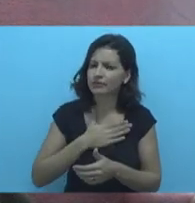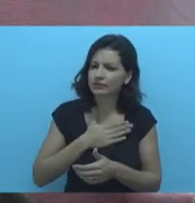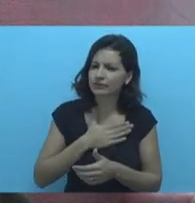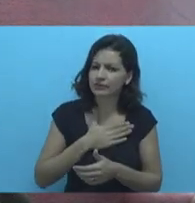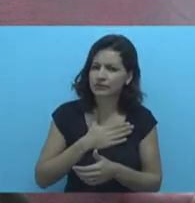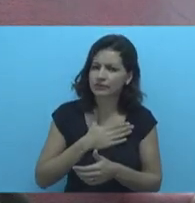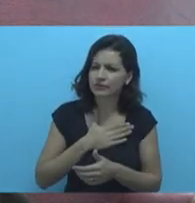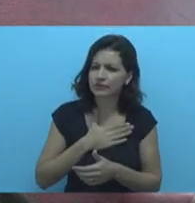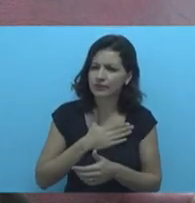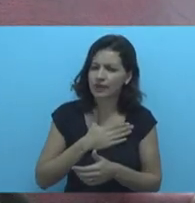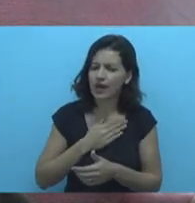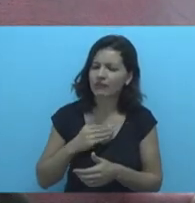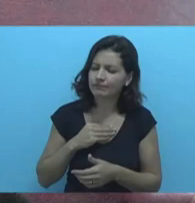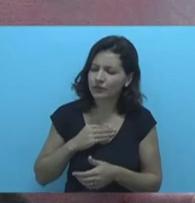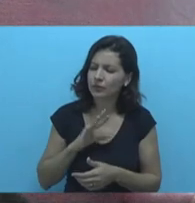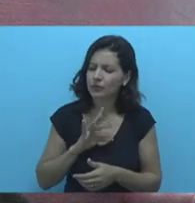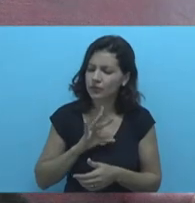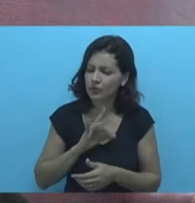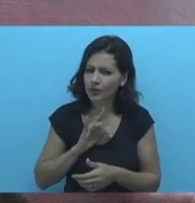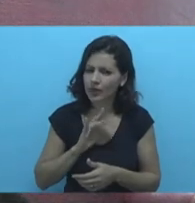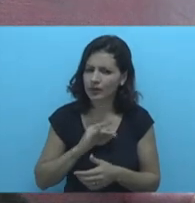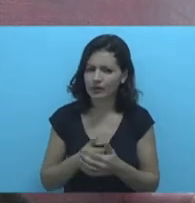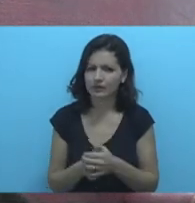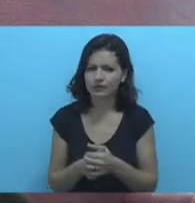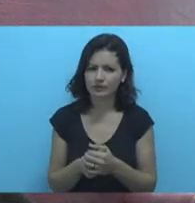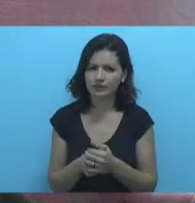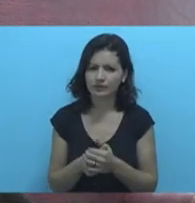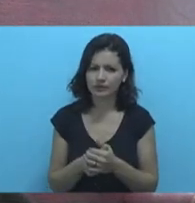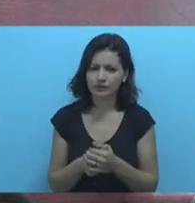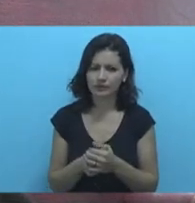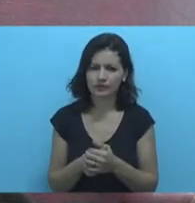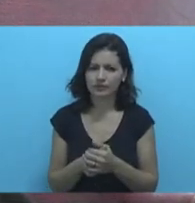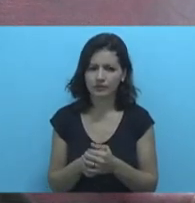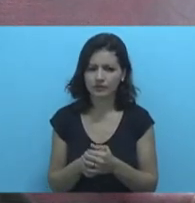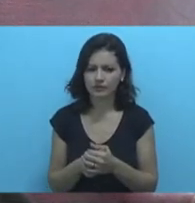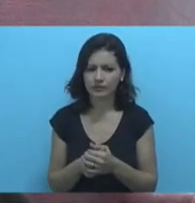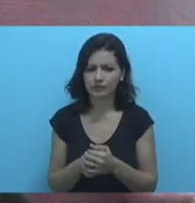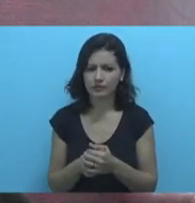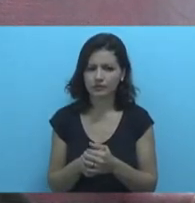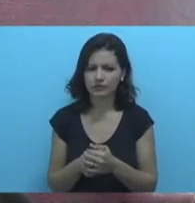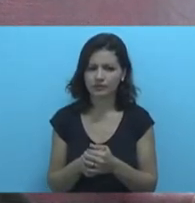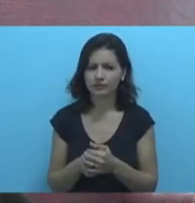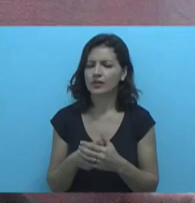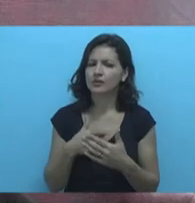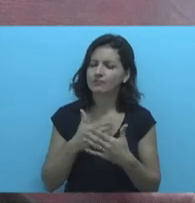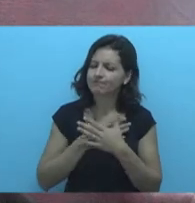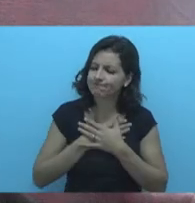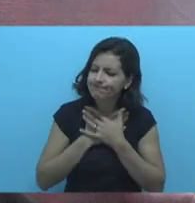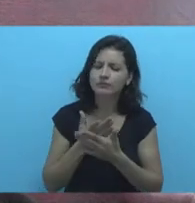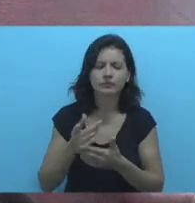ustedes sienten, porque yo también la sentí, y me solidarizo con todos ustedes.